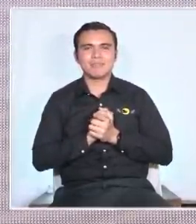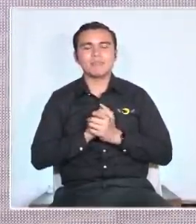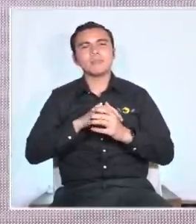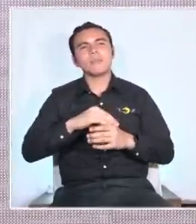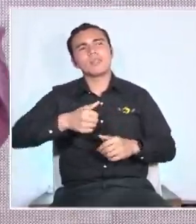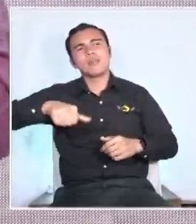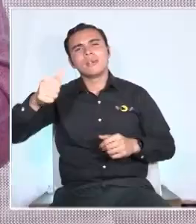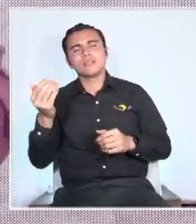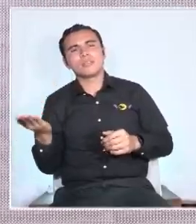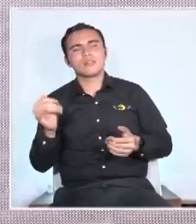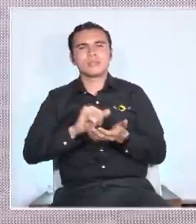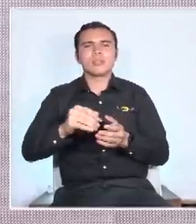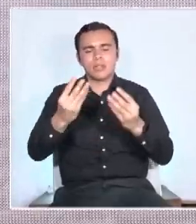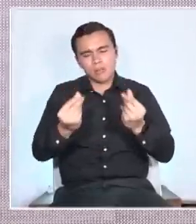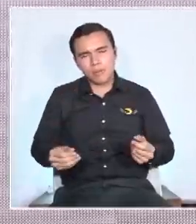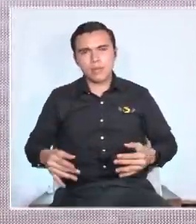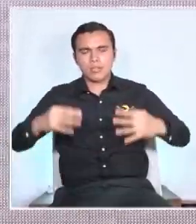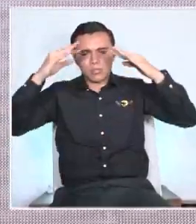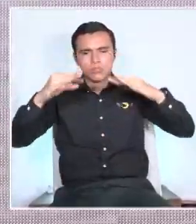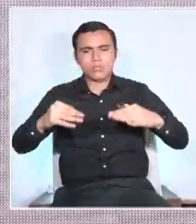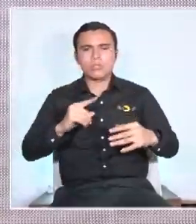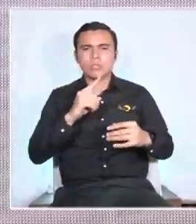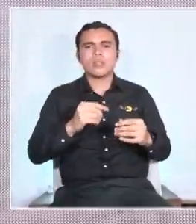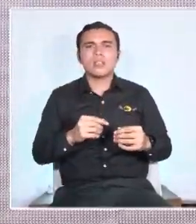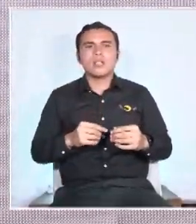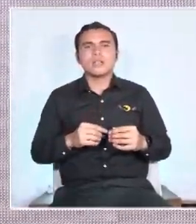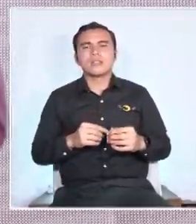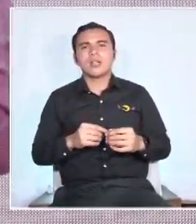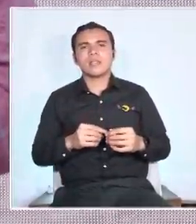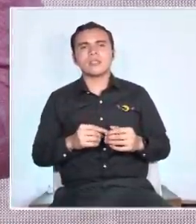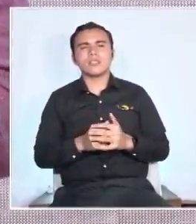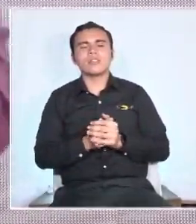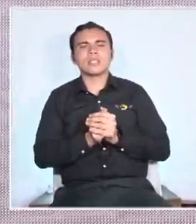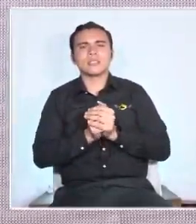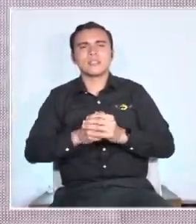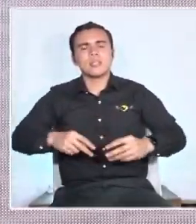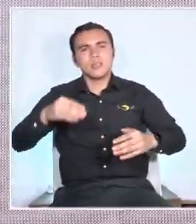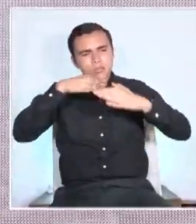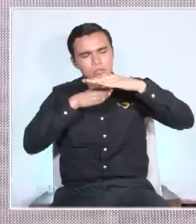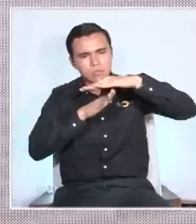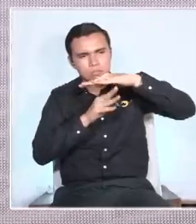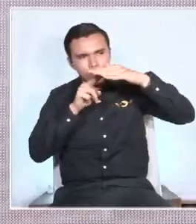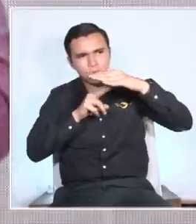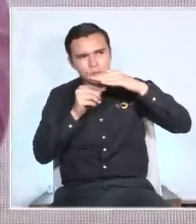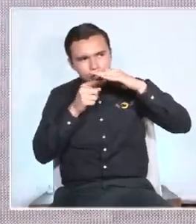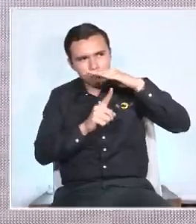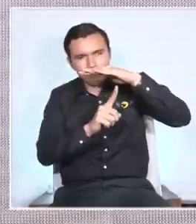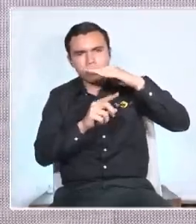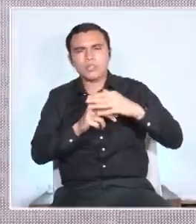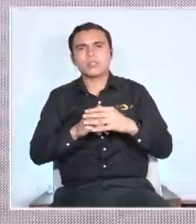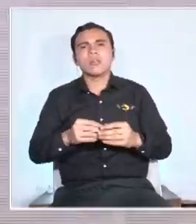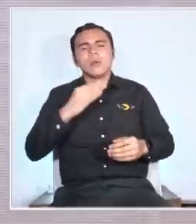Otras cosas que apagan el fuego y representan la lluvia son las adicciones ocultas, son las malas conductas, los